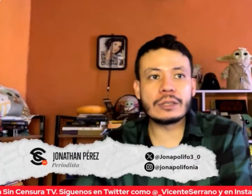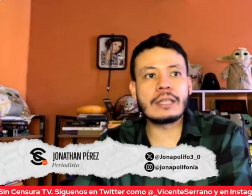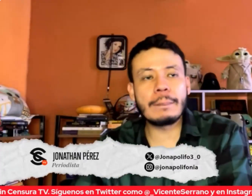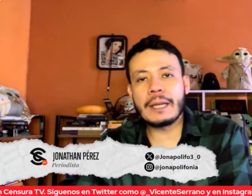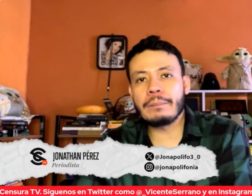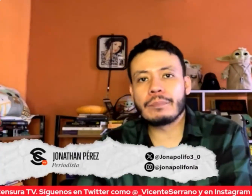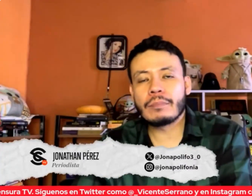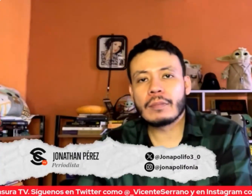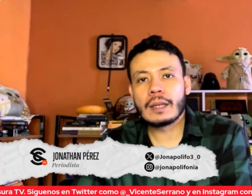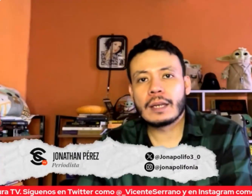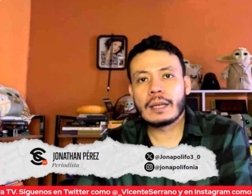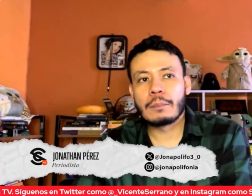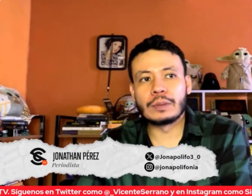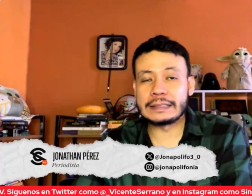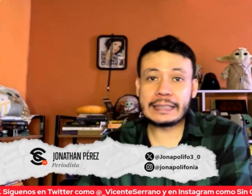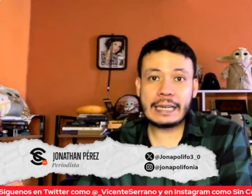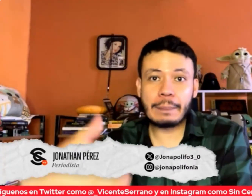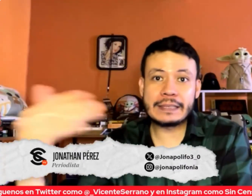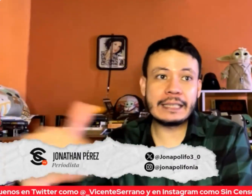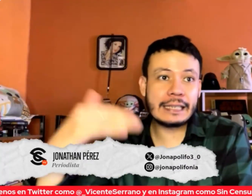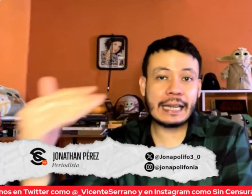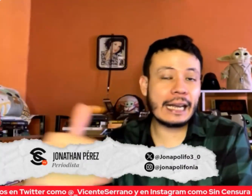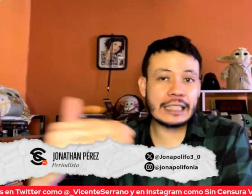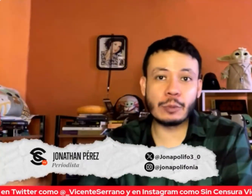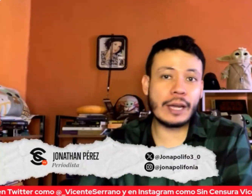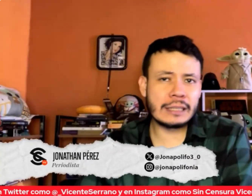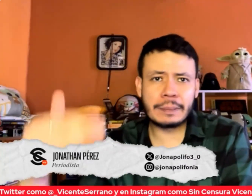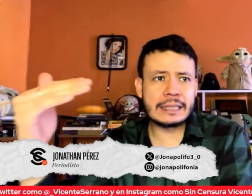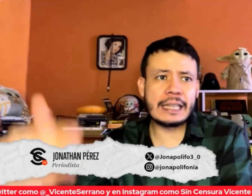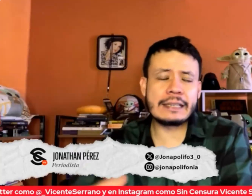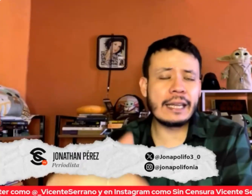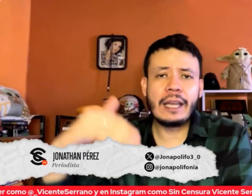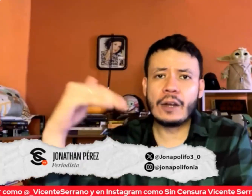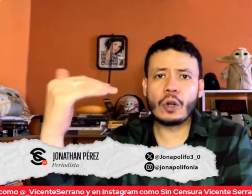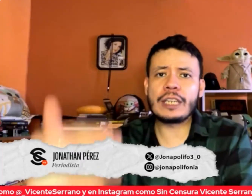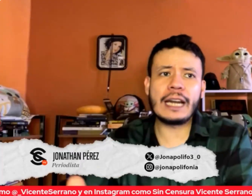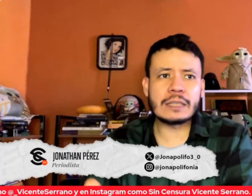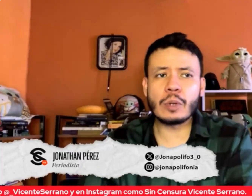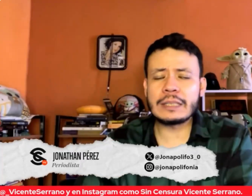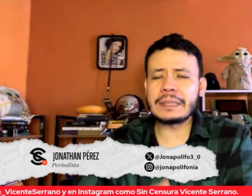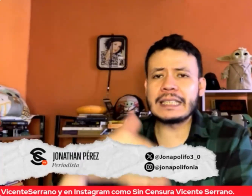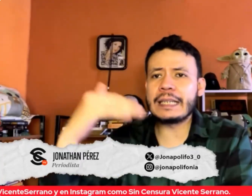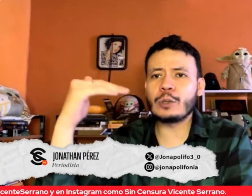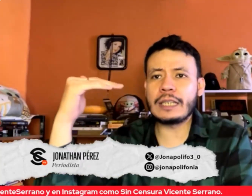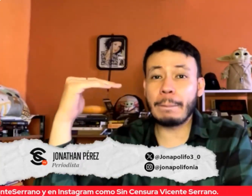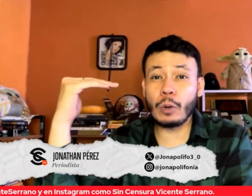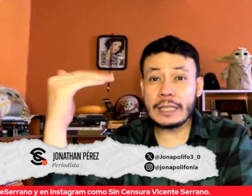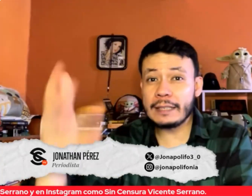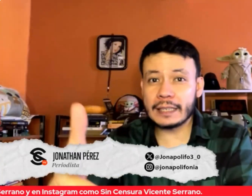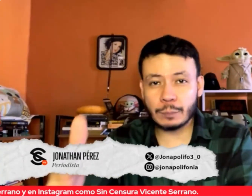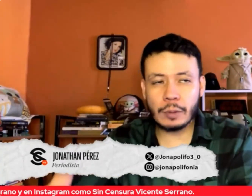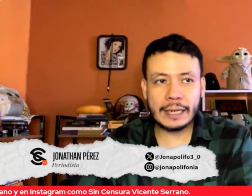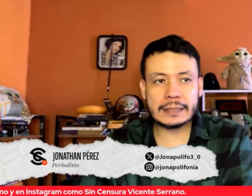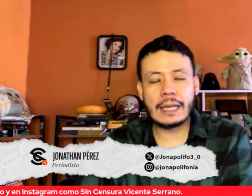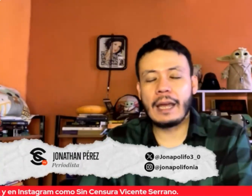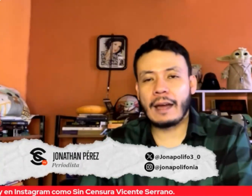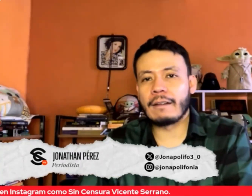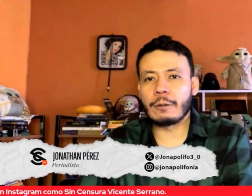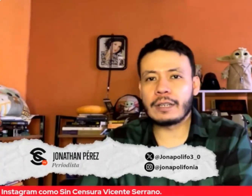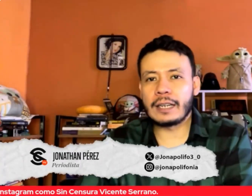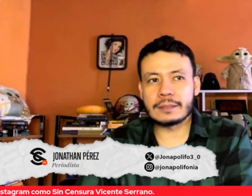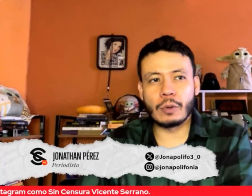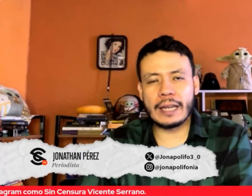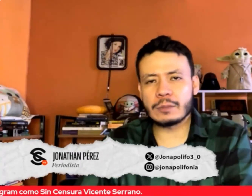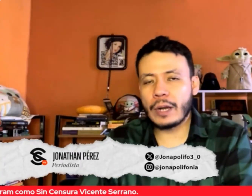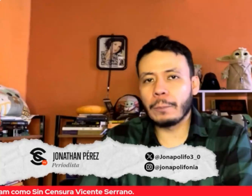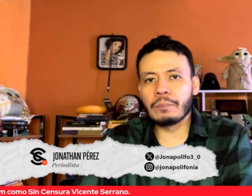de comunicación también, pues decían el presidente ataca a las mujeres, el presidente no quiere a las mujeres, el presidente no tiene políticas públicas a